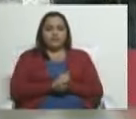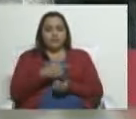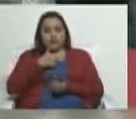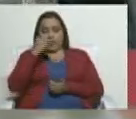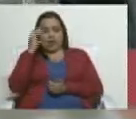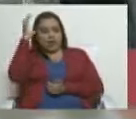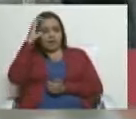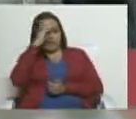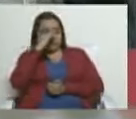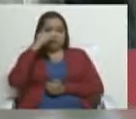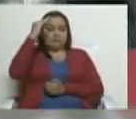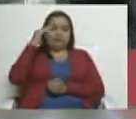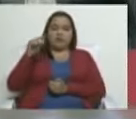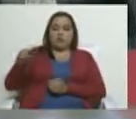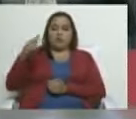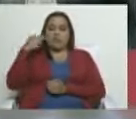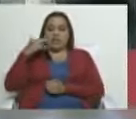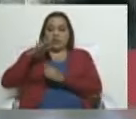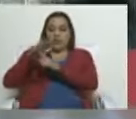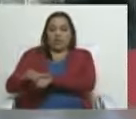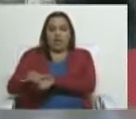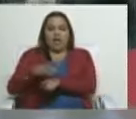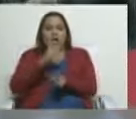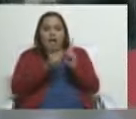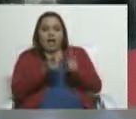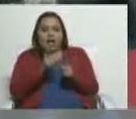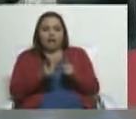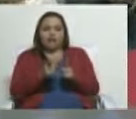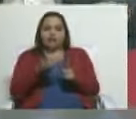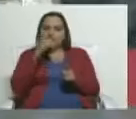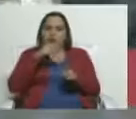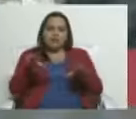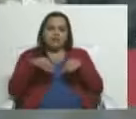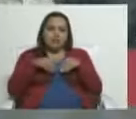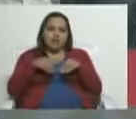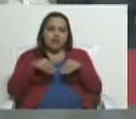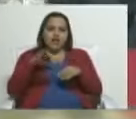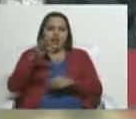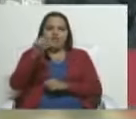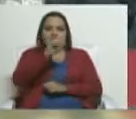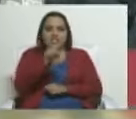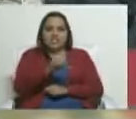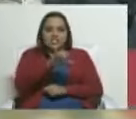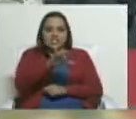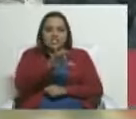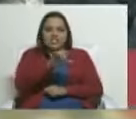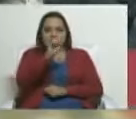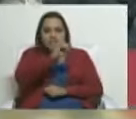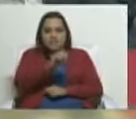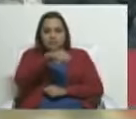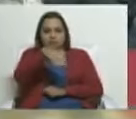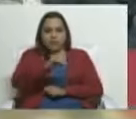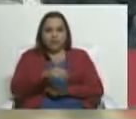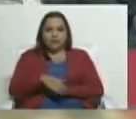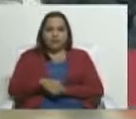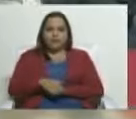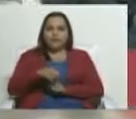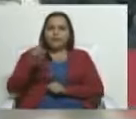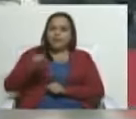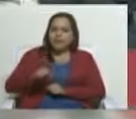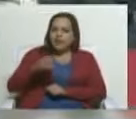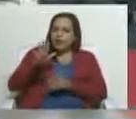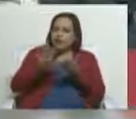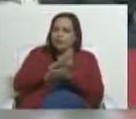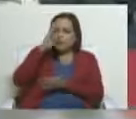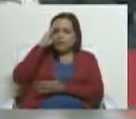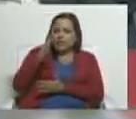superior, es algo que el fascismo niega absolutamente. ¿El militarismo? La expresión del militarismo es a través de